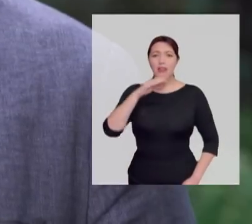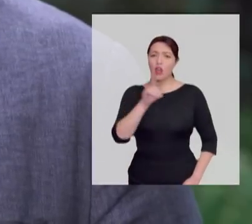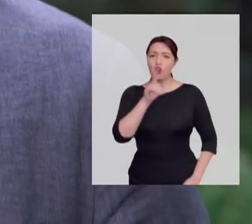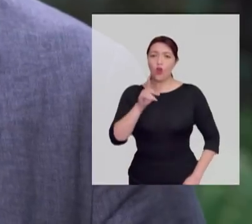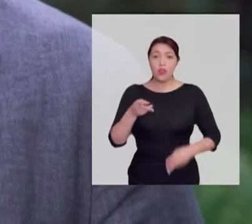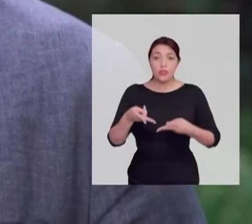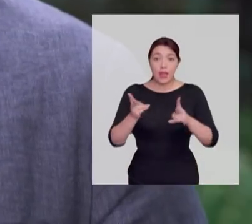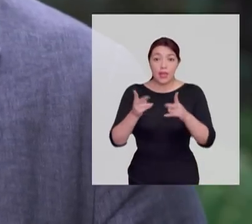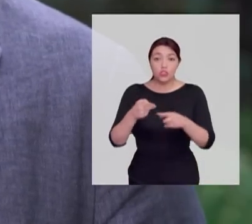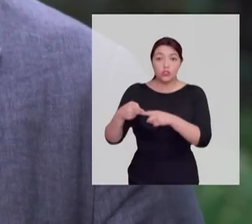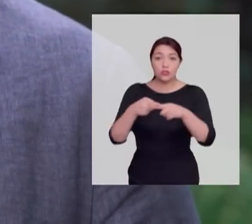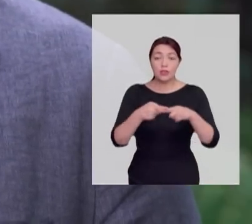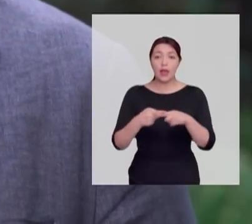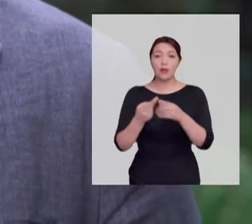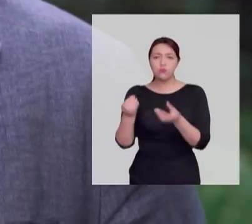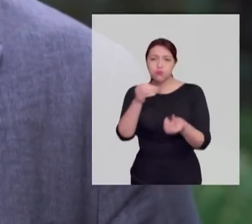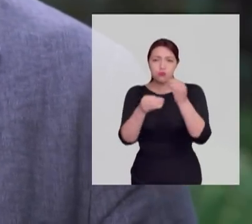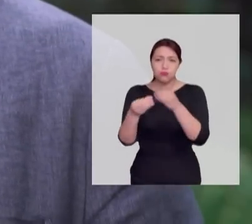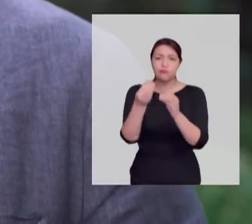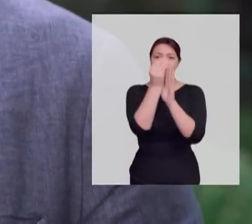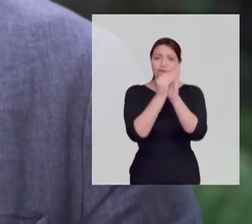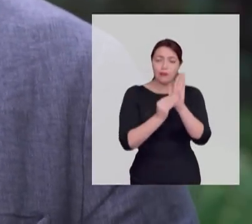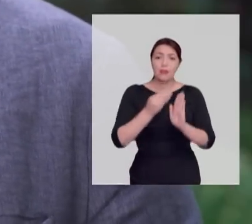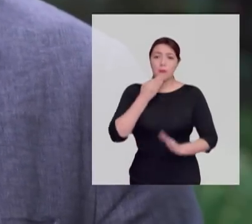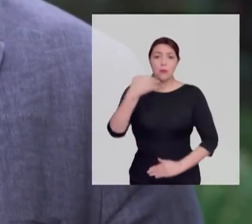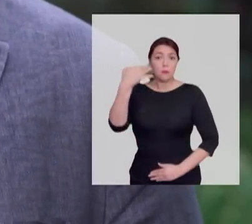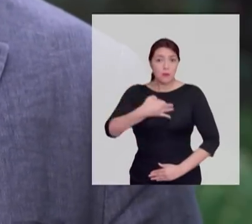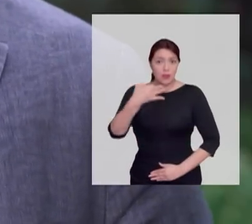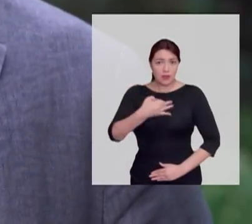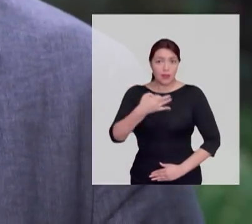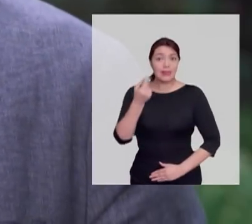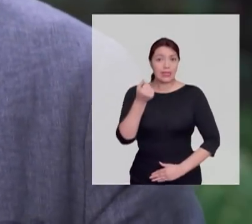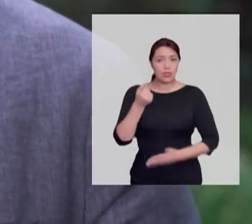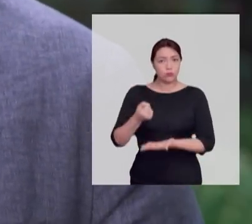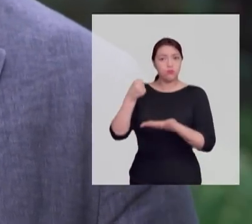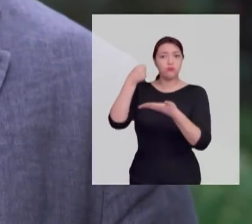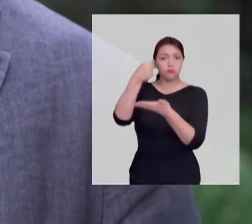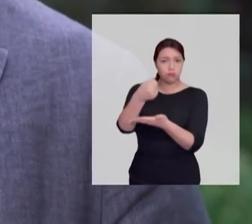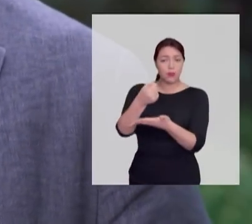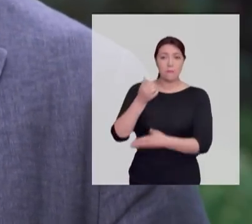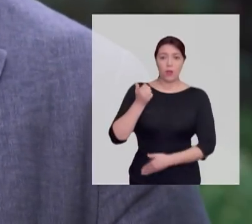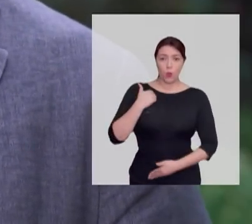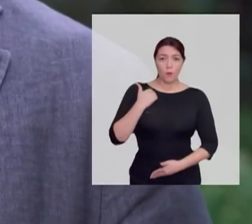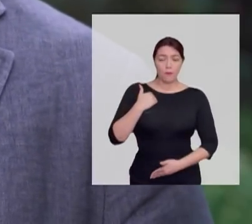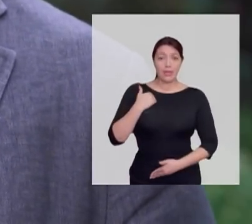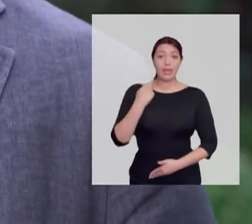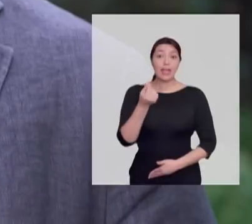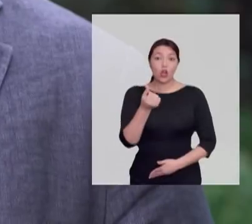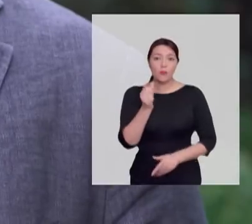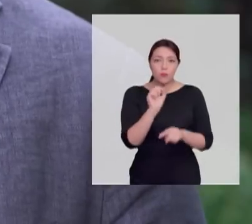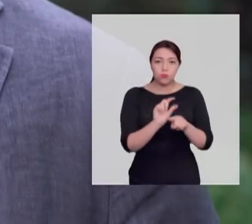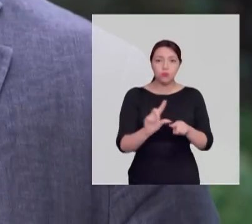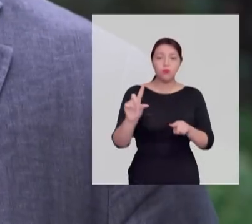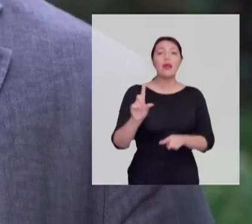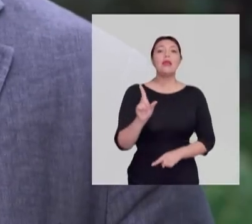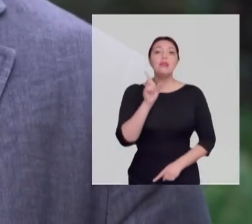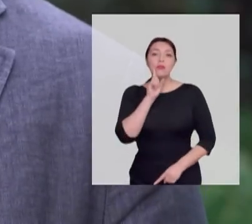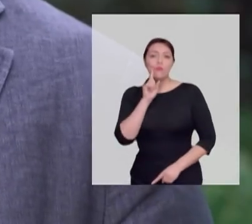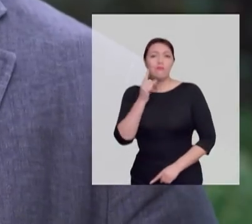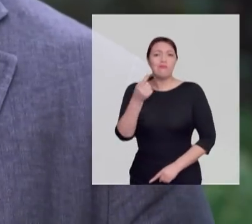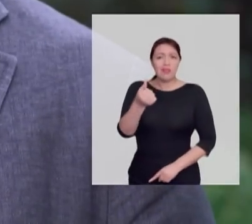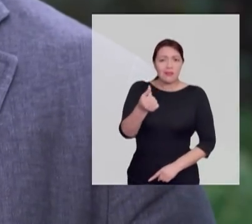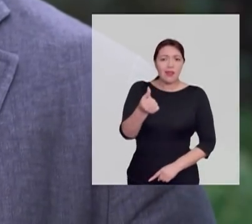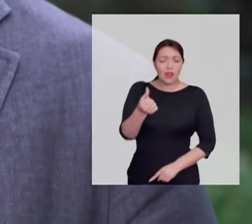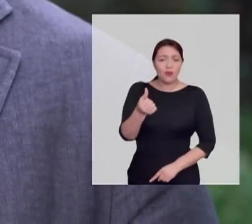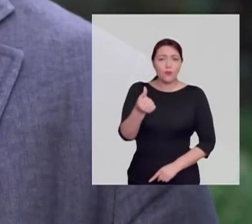No basta con poner los derechos sociales en el papel. También tienen que ser efectivos, tienen que estar financiados. La economía tiene que crecer, tiene que haber